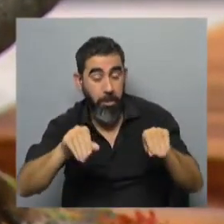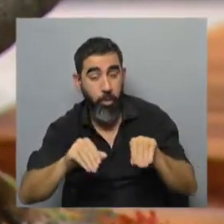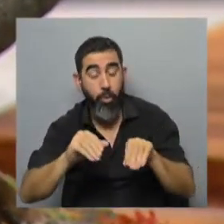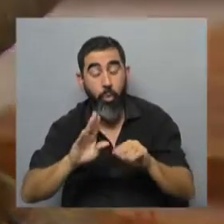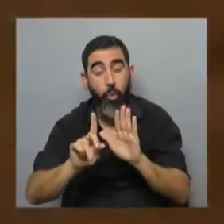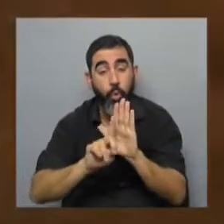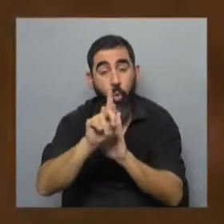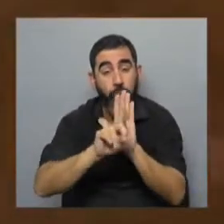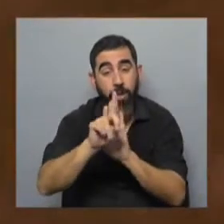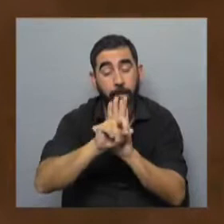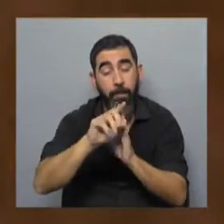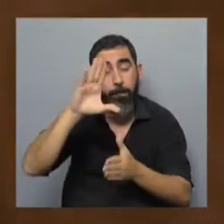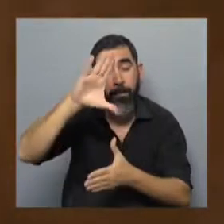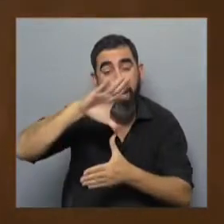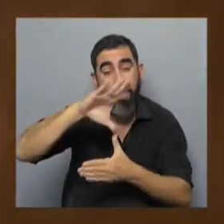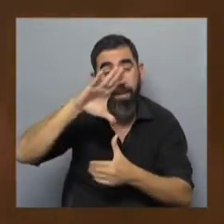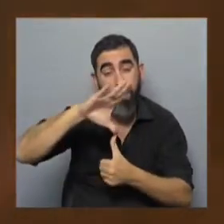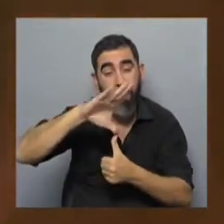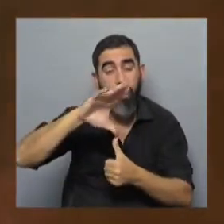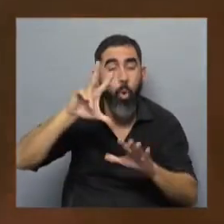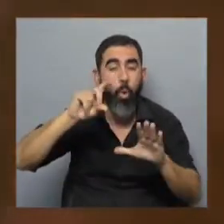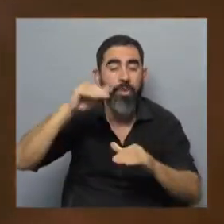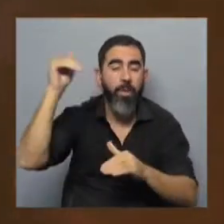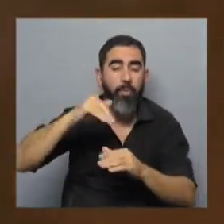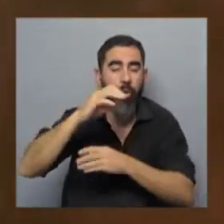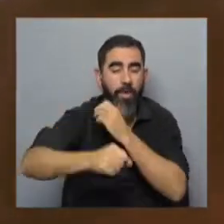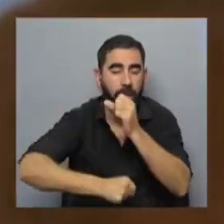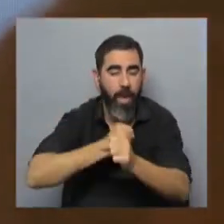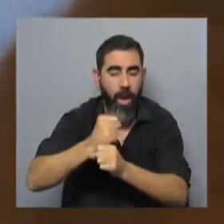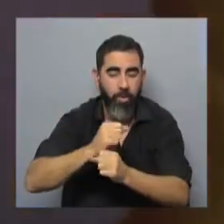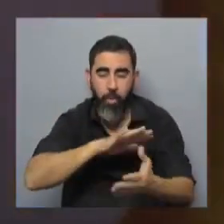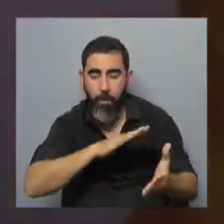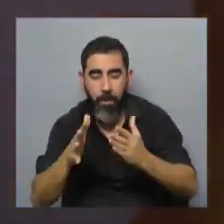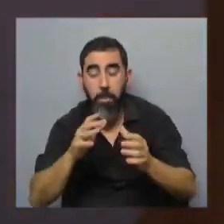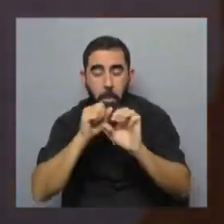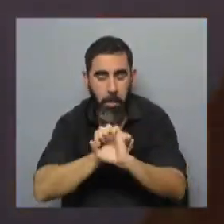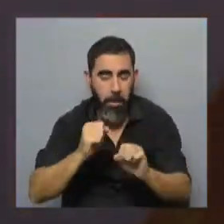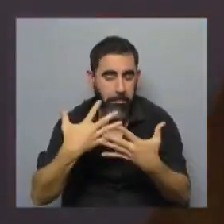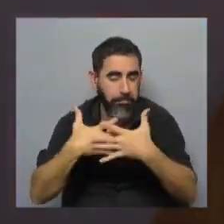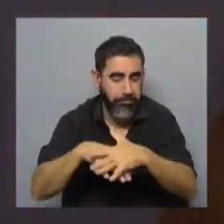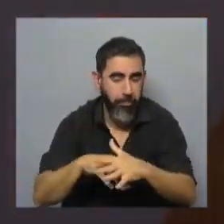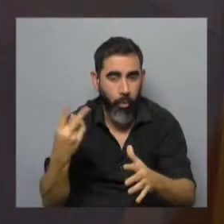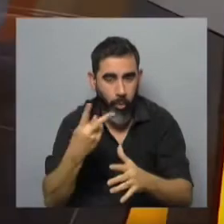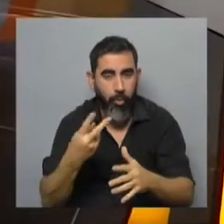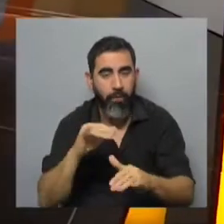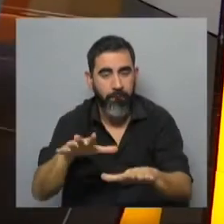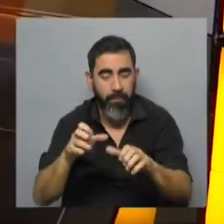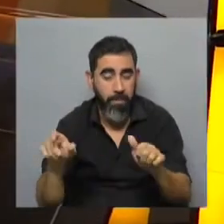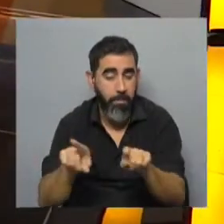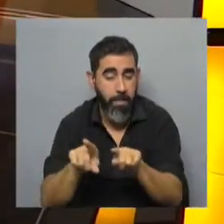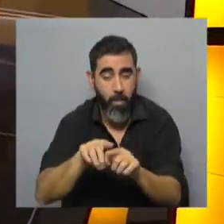Norteamérica, más o menos 79, 80 millones de años. Sí, perfectamente se podría haber dado, convivían en el mismo